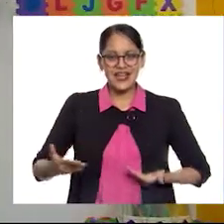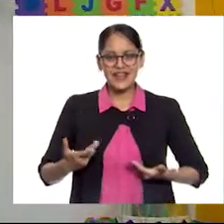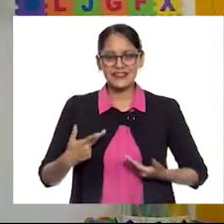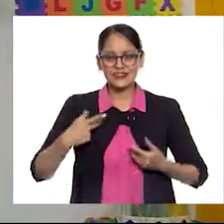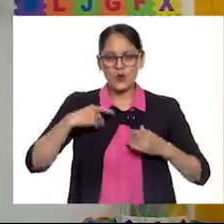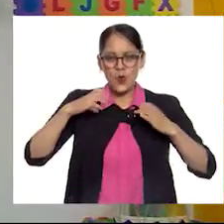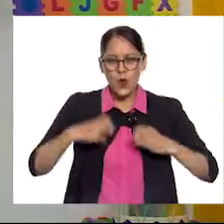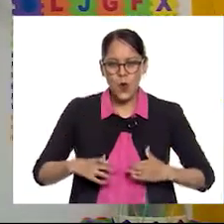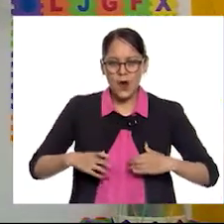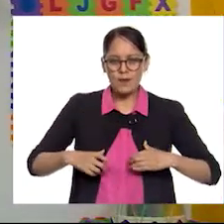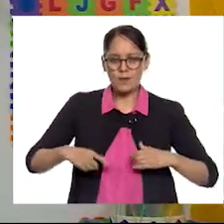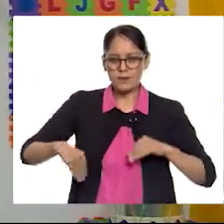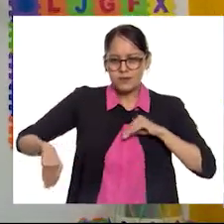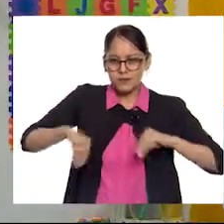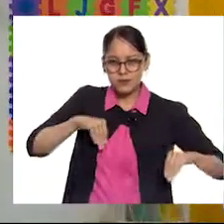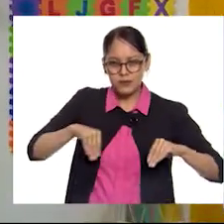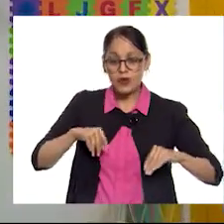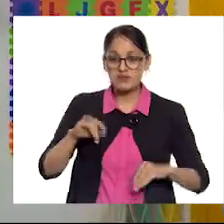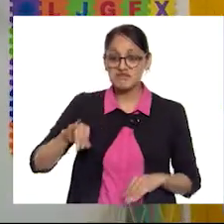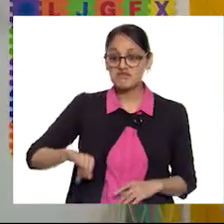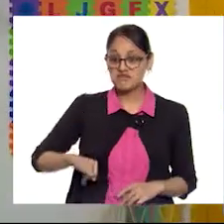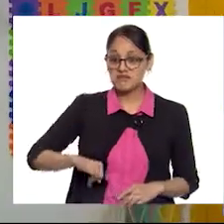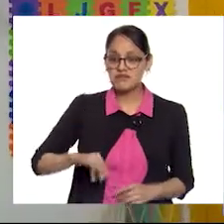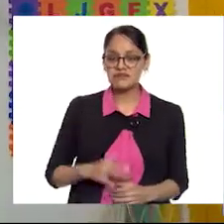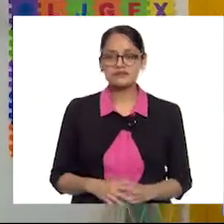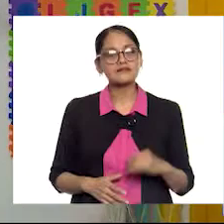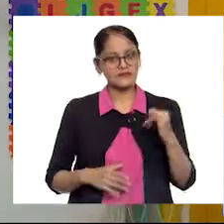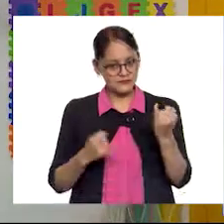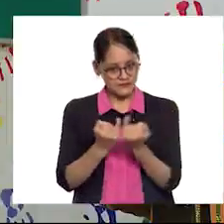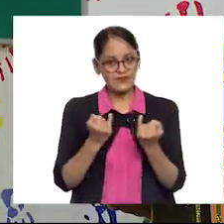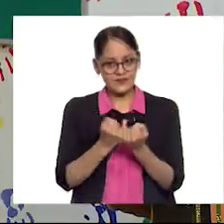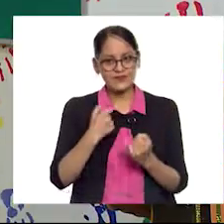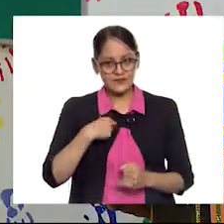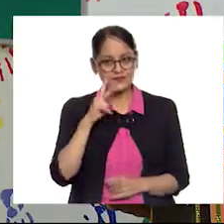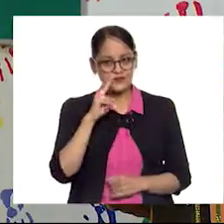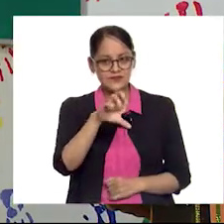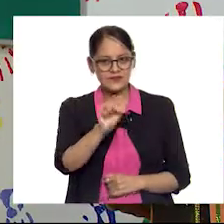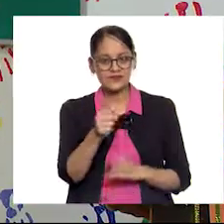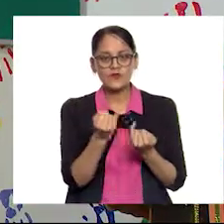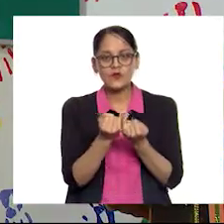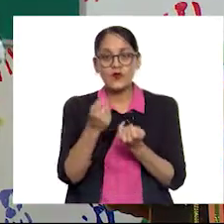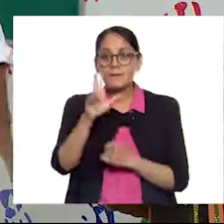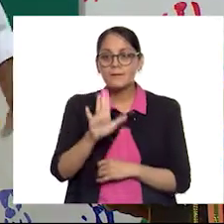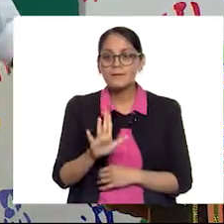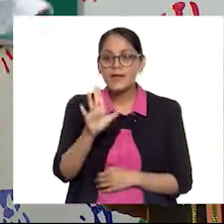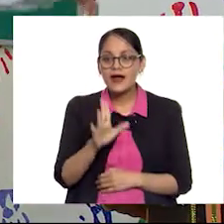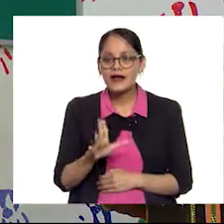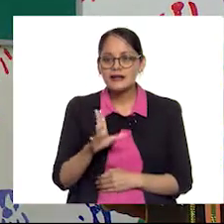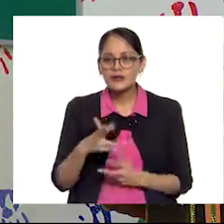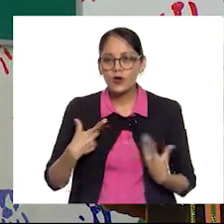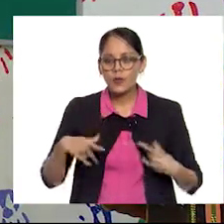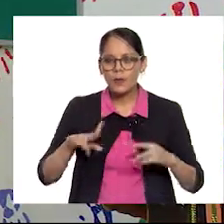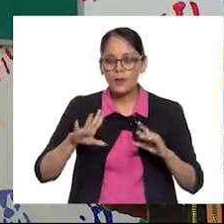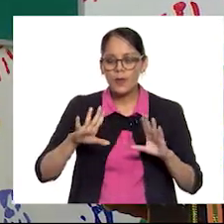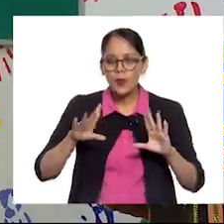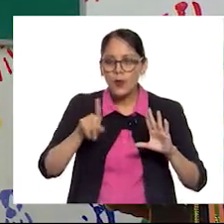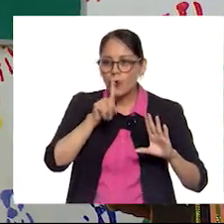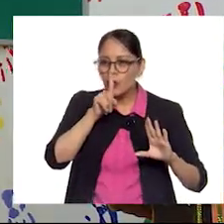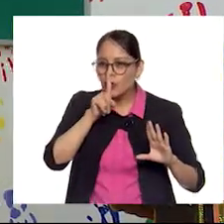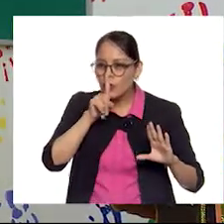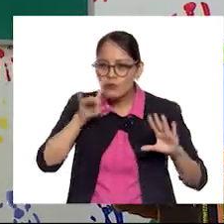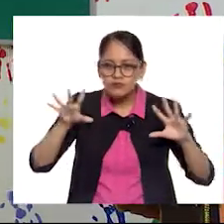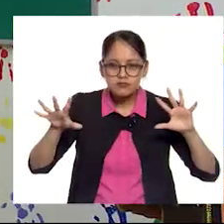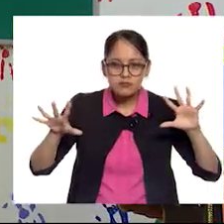sus cuerpos y sus movimientos, era muy interesante. Exacto, y también yo percibí una parte donde se veía como una parte de misterio, cuando llegaban y